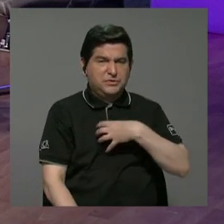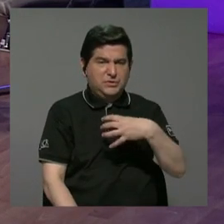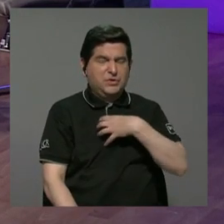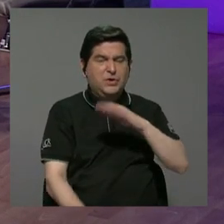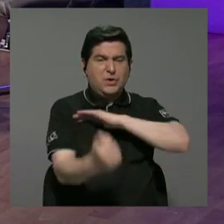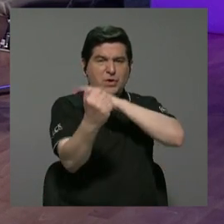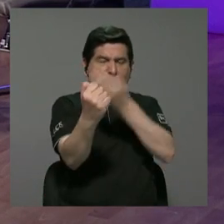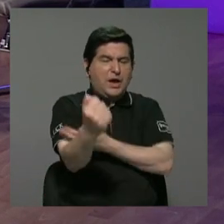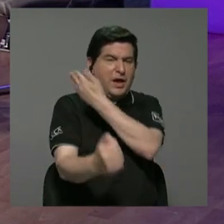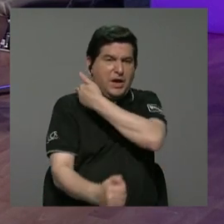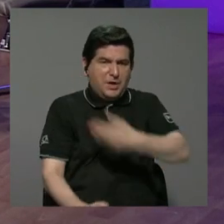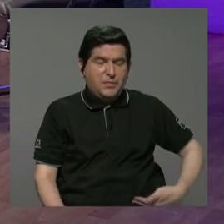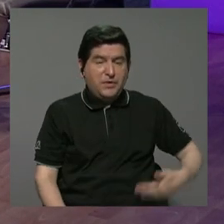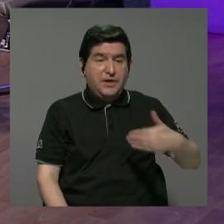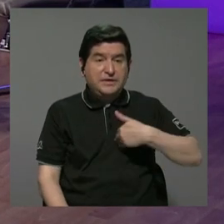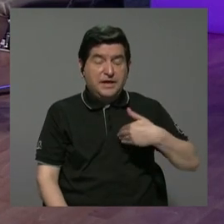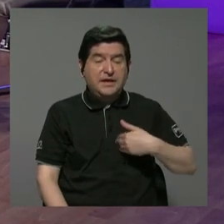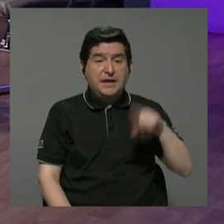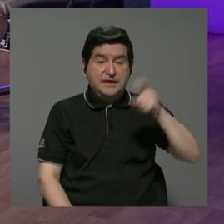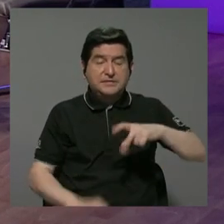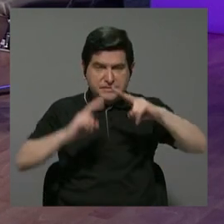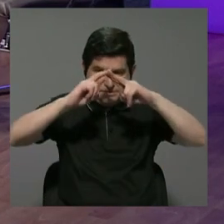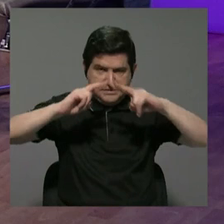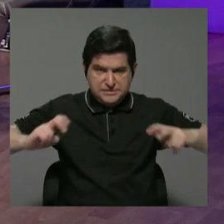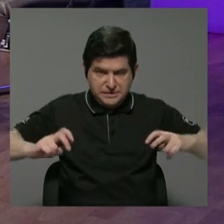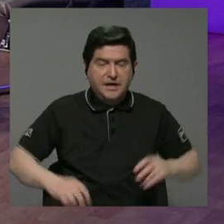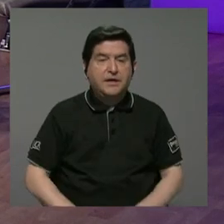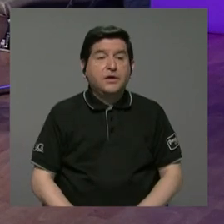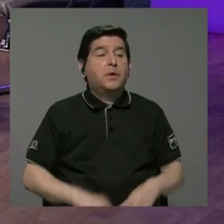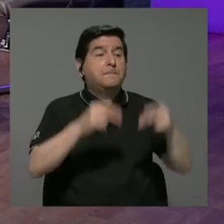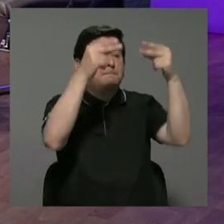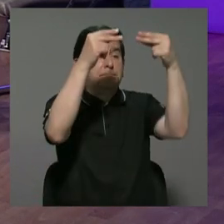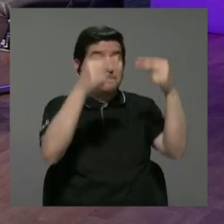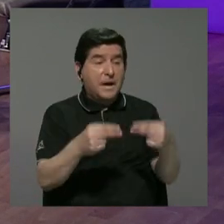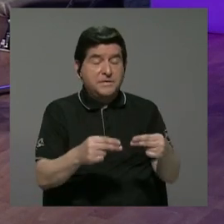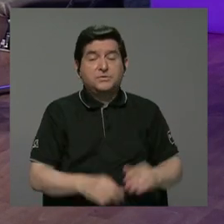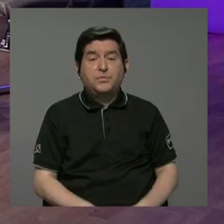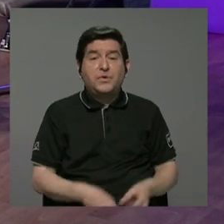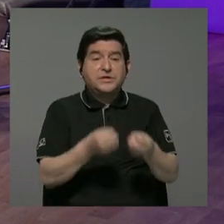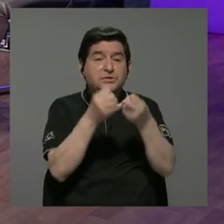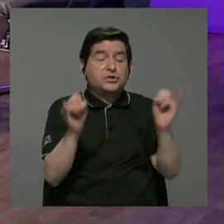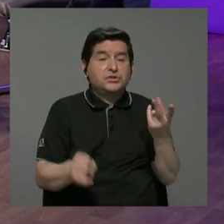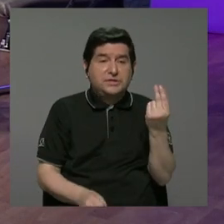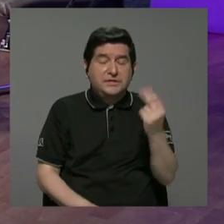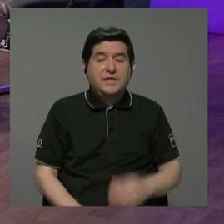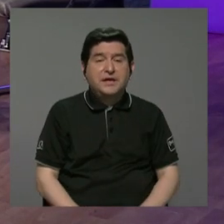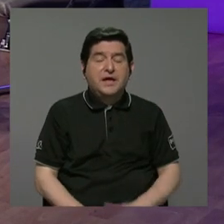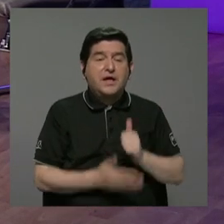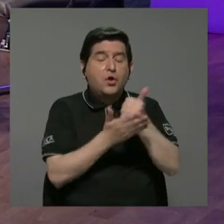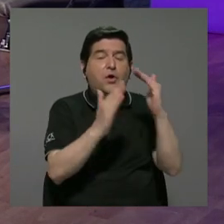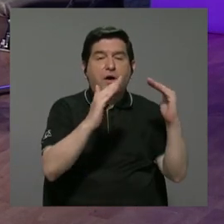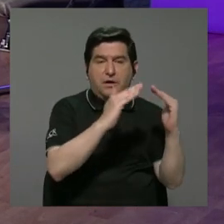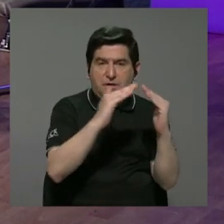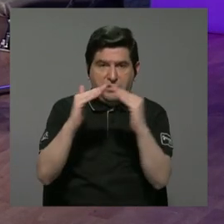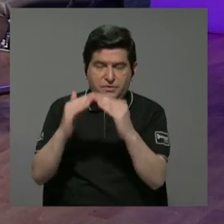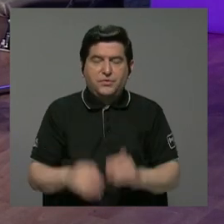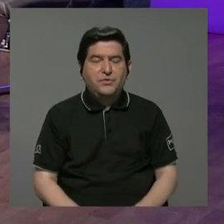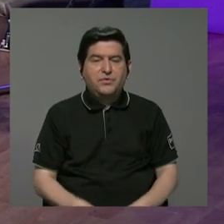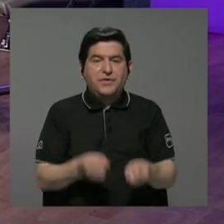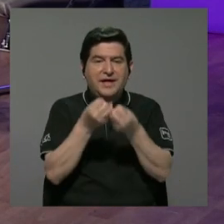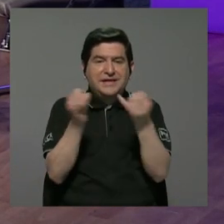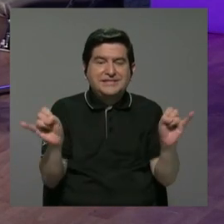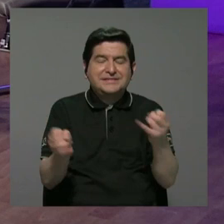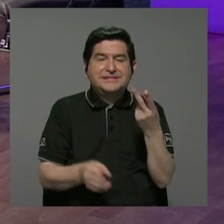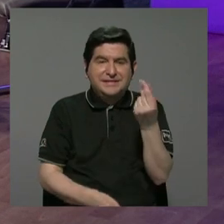Poder Ejecutivo? Que creo que lo tenemos que dimensionar. Era un presupuesto que estaba dejando sin recursos a los bonos de vivienda, estaba dejando sin